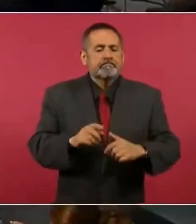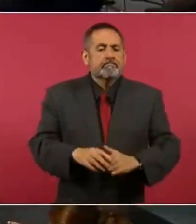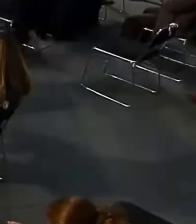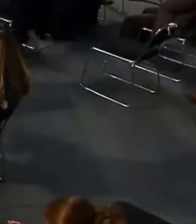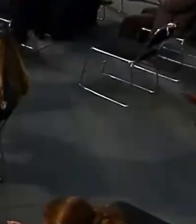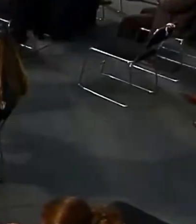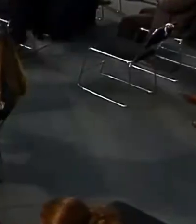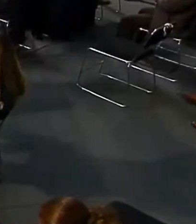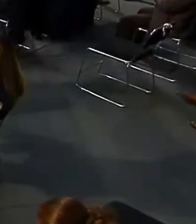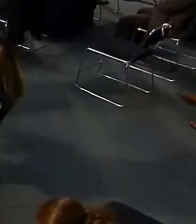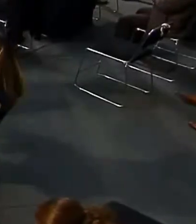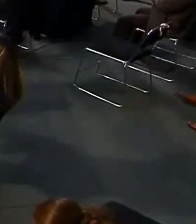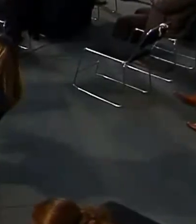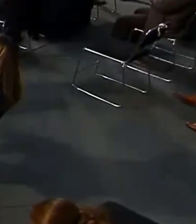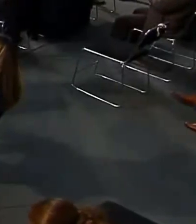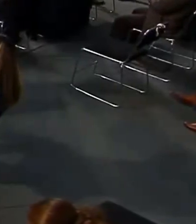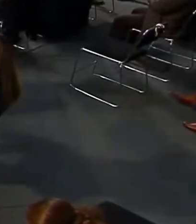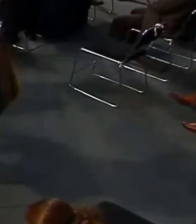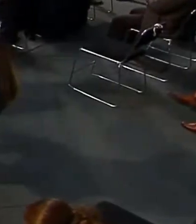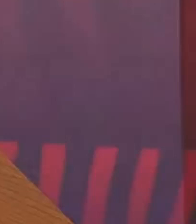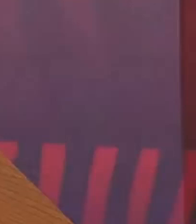que